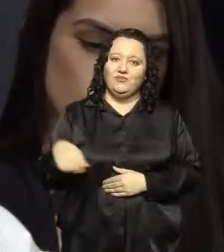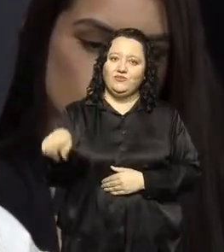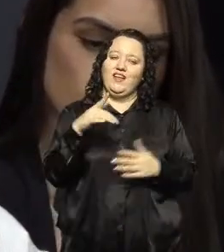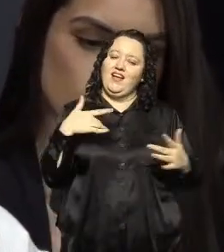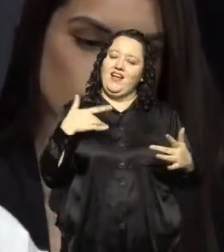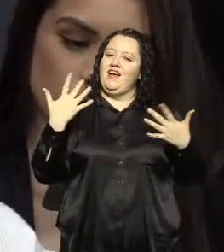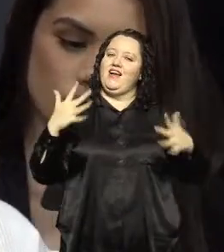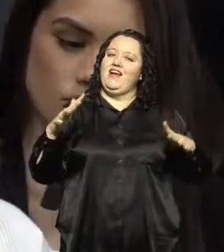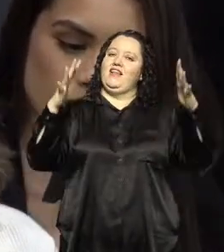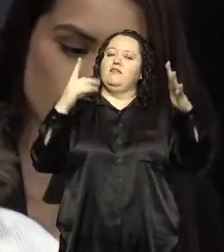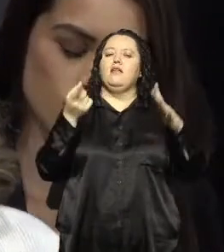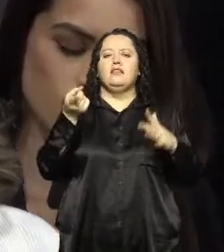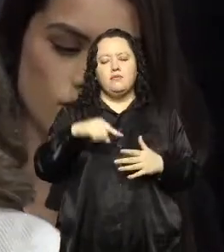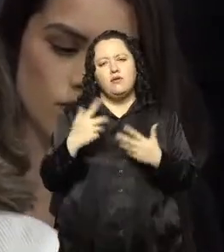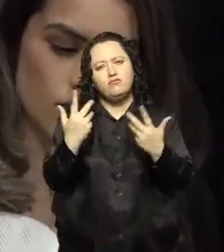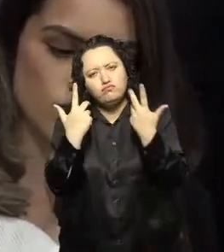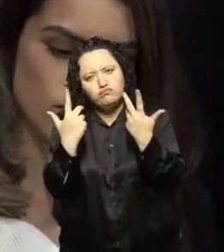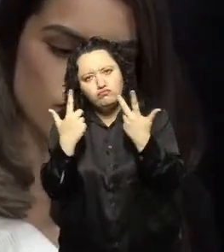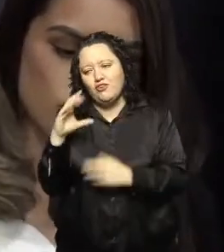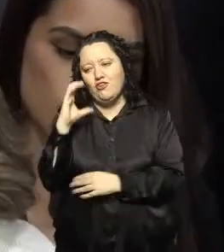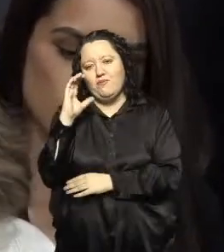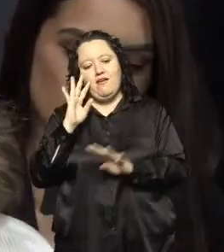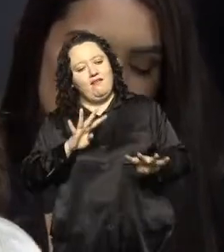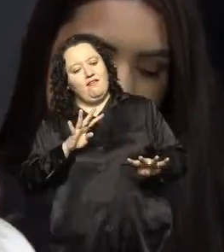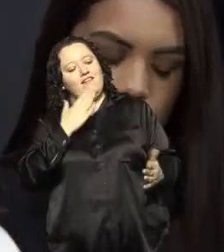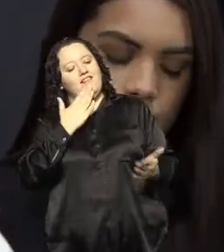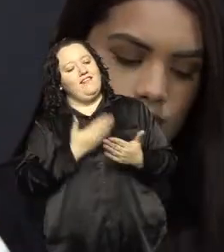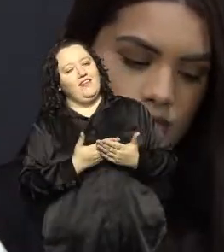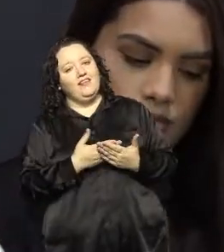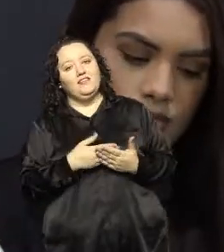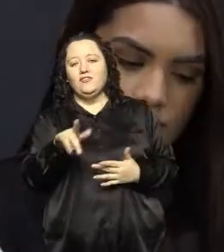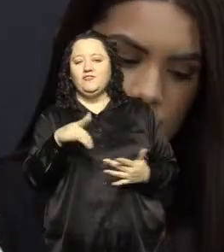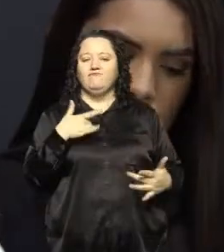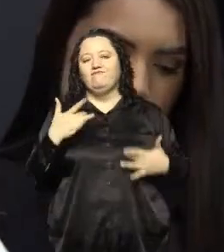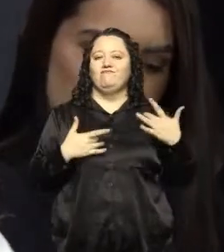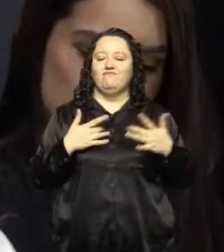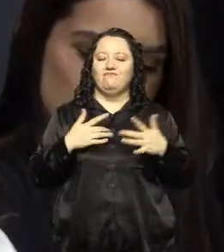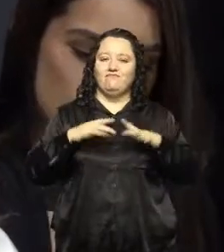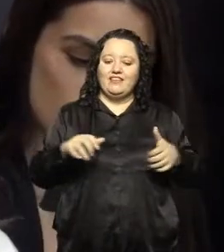alegrías, pero también por las enseñanzas. Espero que disfruten mucho de